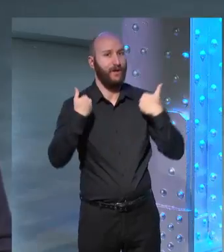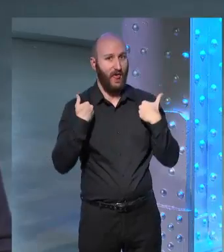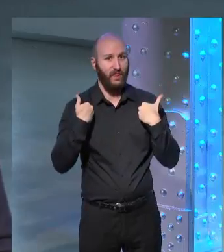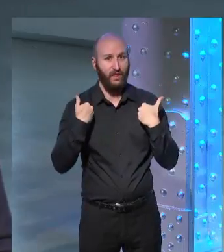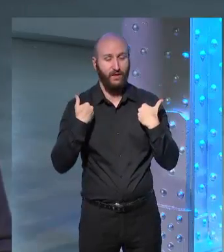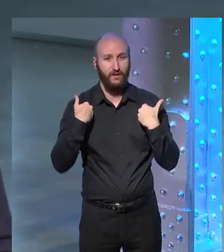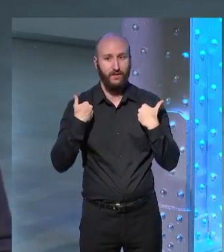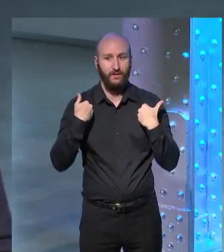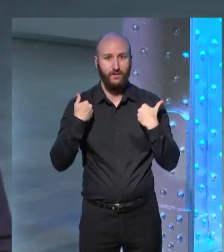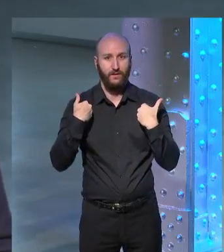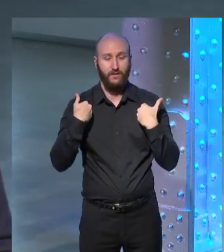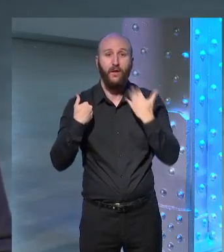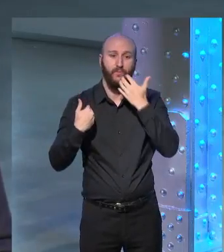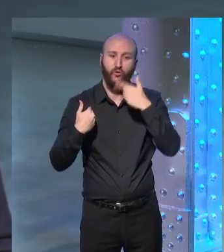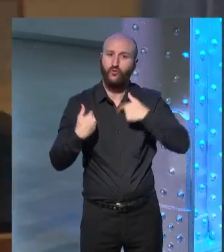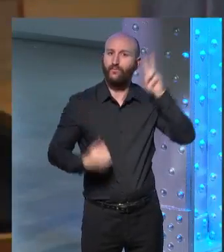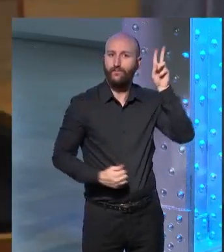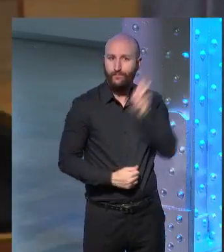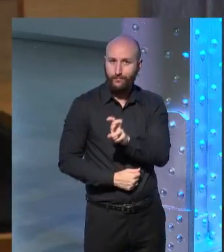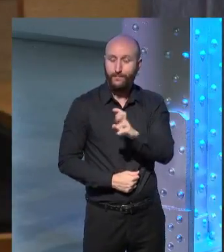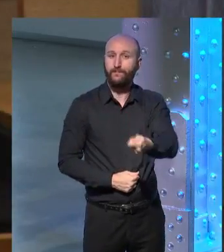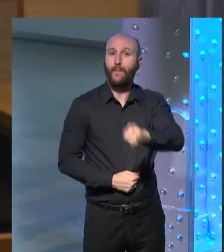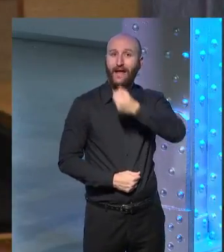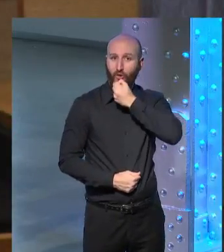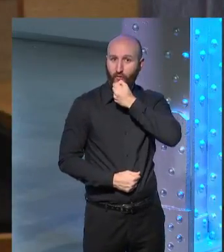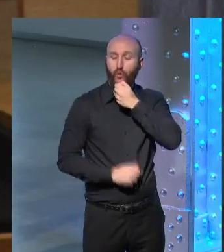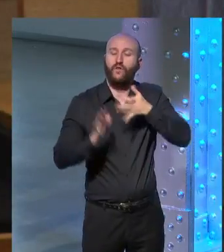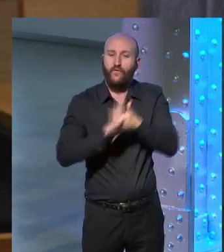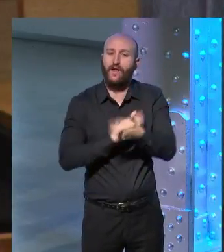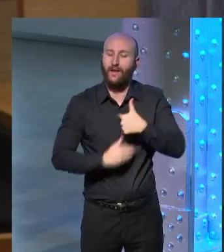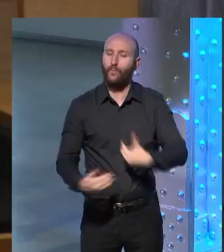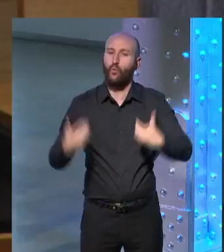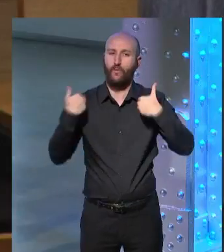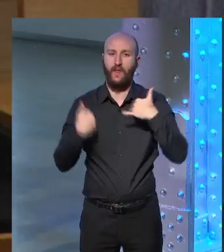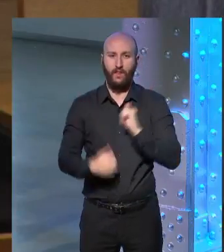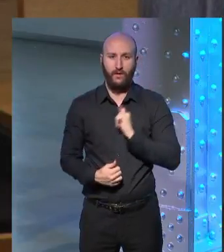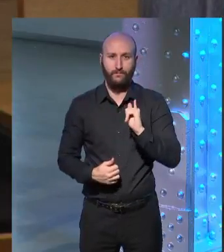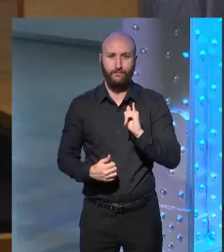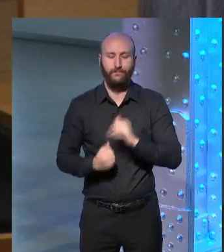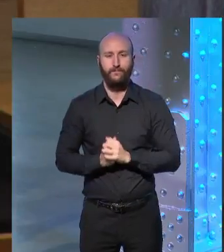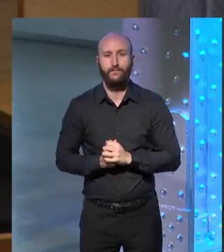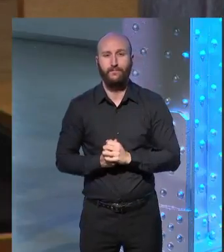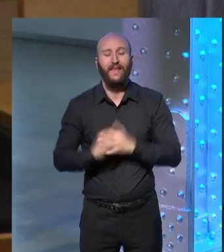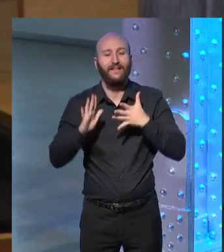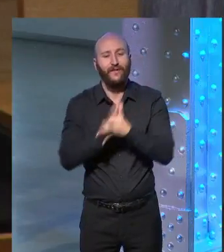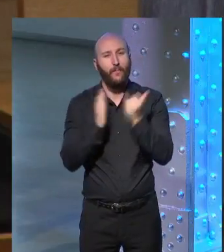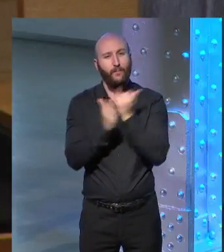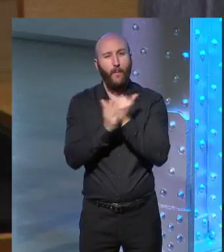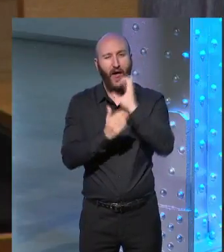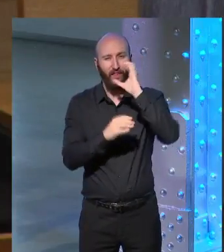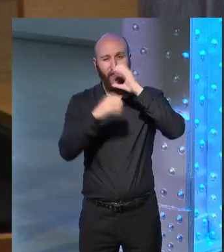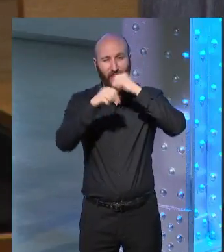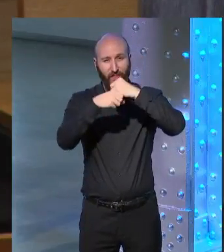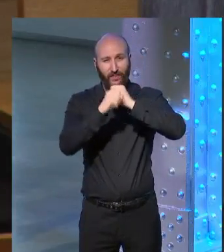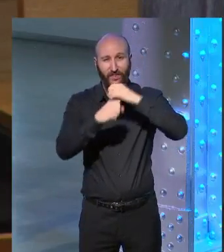creo que al estar aquí y con un micro pues se tiene cierta responsabilidad. Responsabilidad, y es que la evidencia científica dice